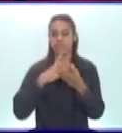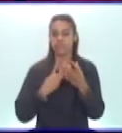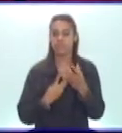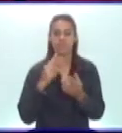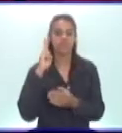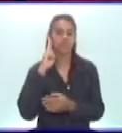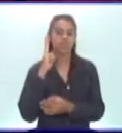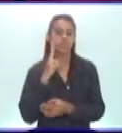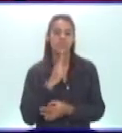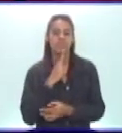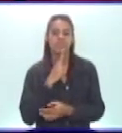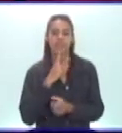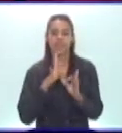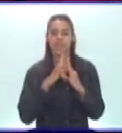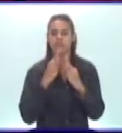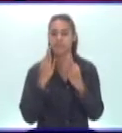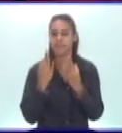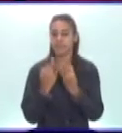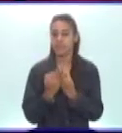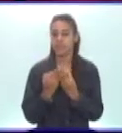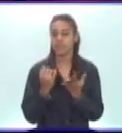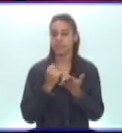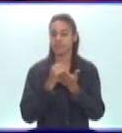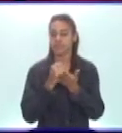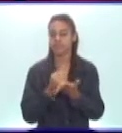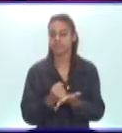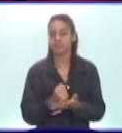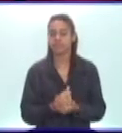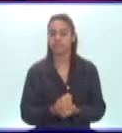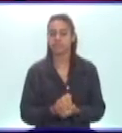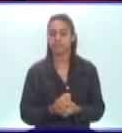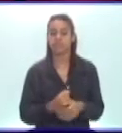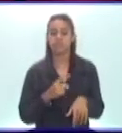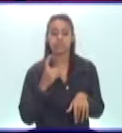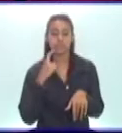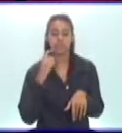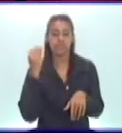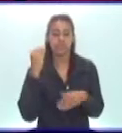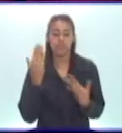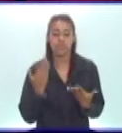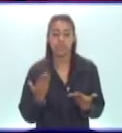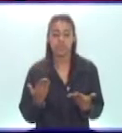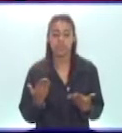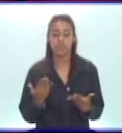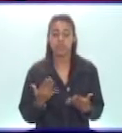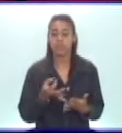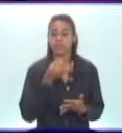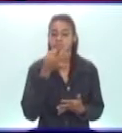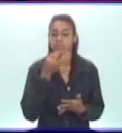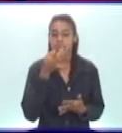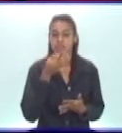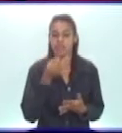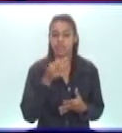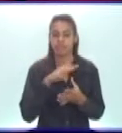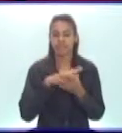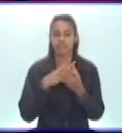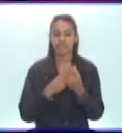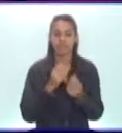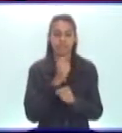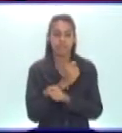desde el entorno familiar. Debemos darnos cuenta que el abordaje de la educación